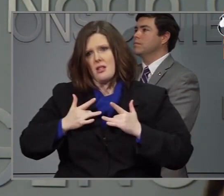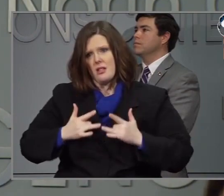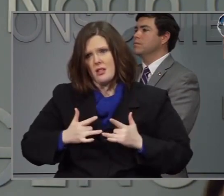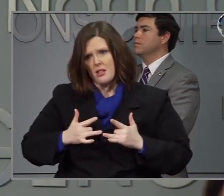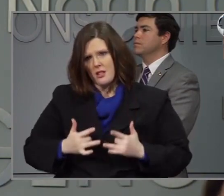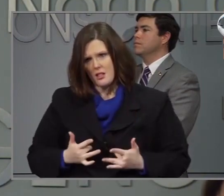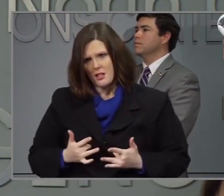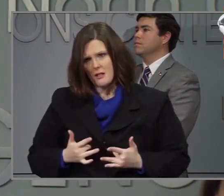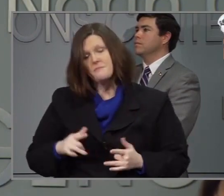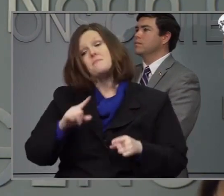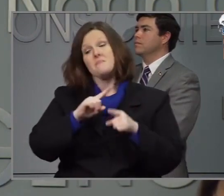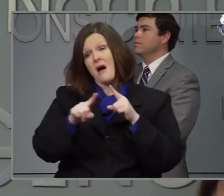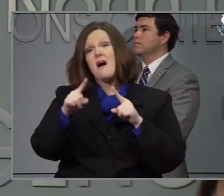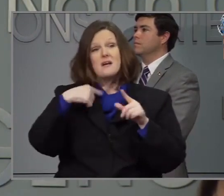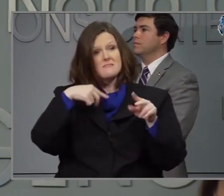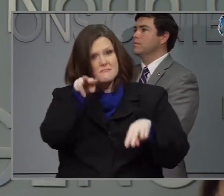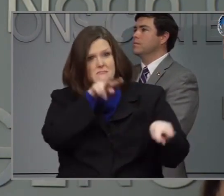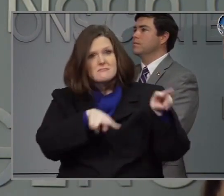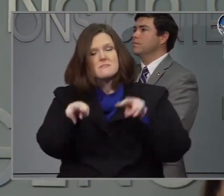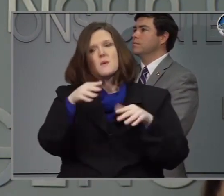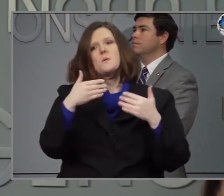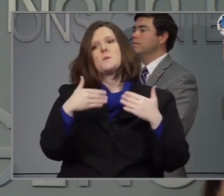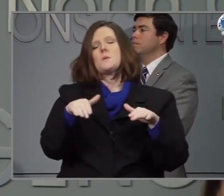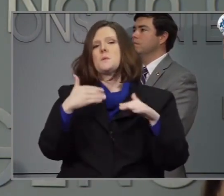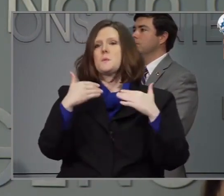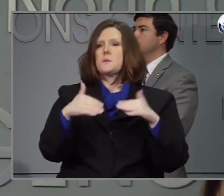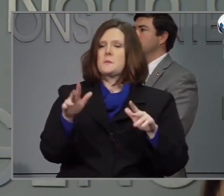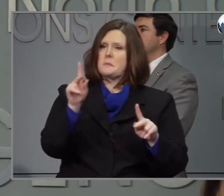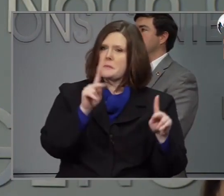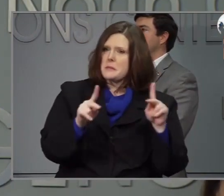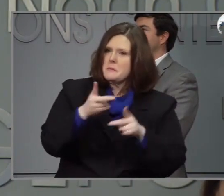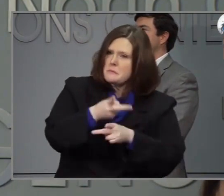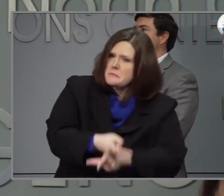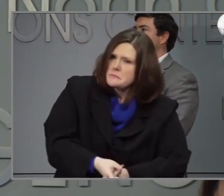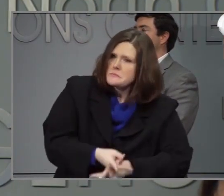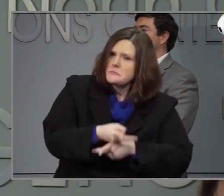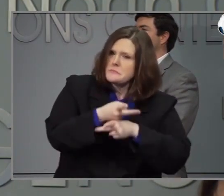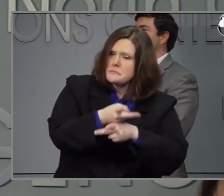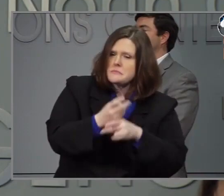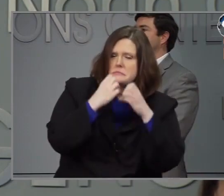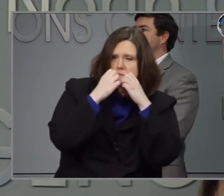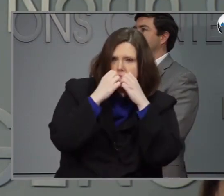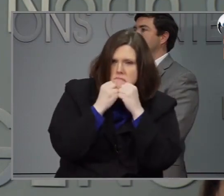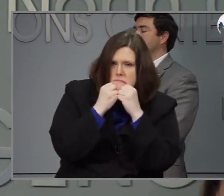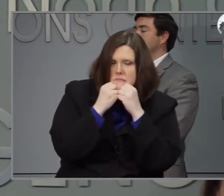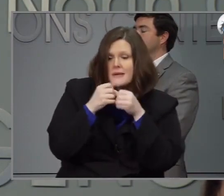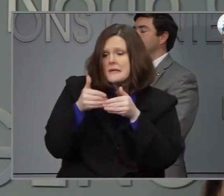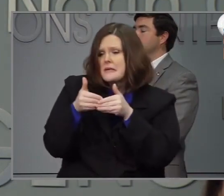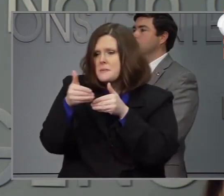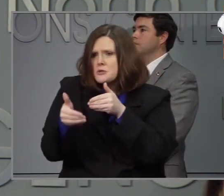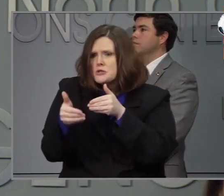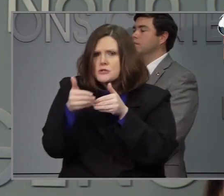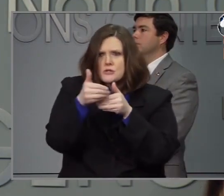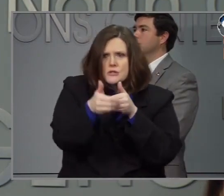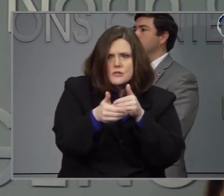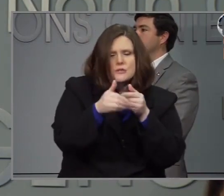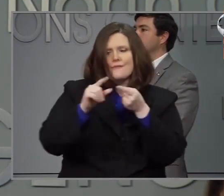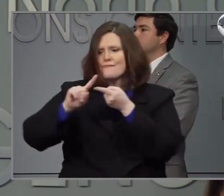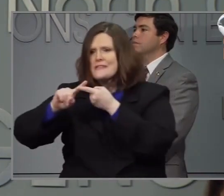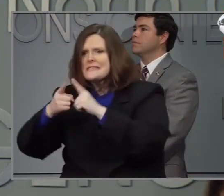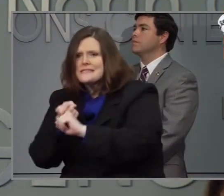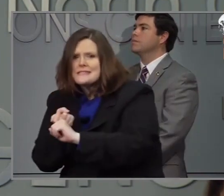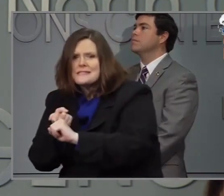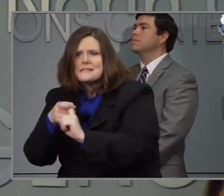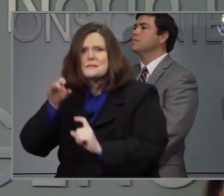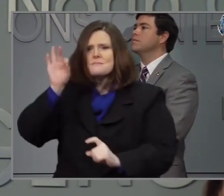he visto excelentes ejemplos de cómo la gente se cuida uno de otro los vecinos amigos